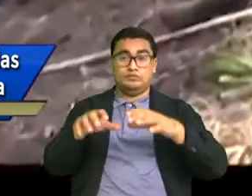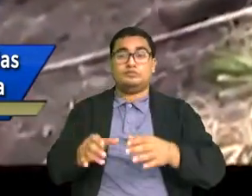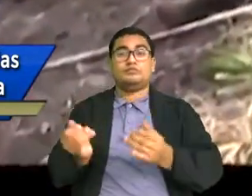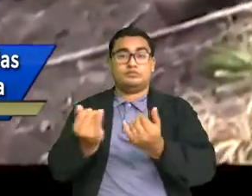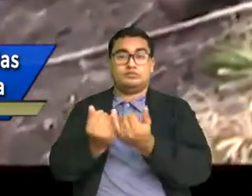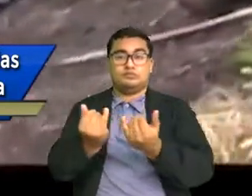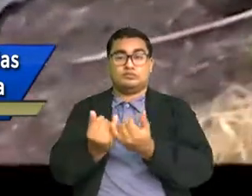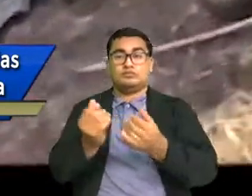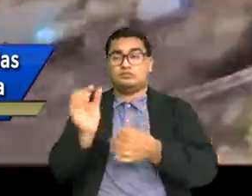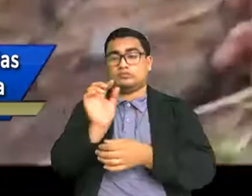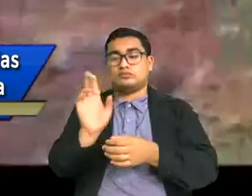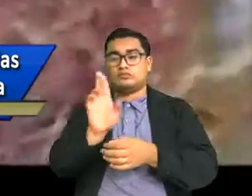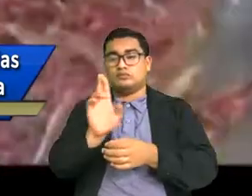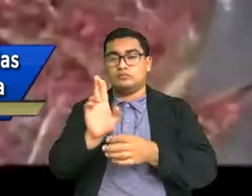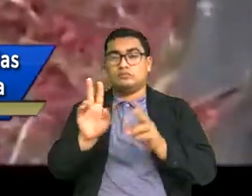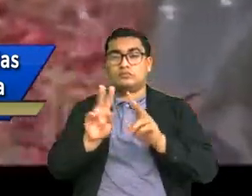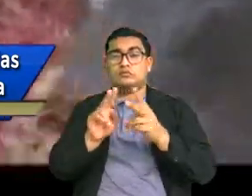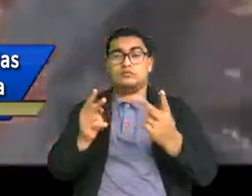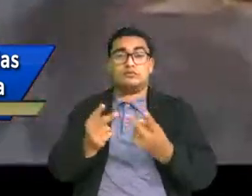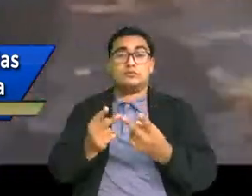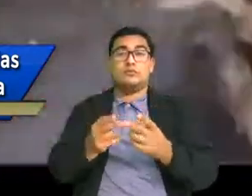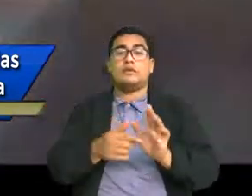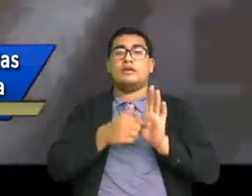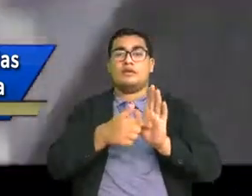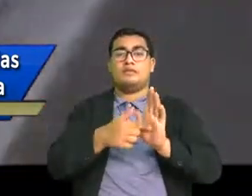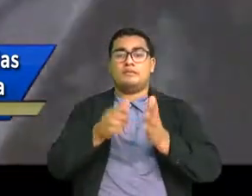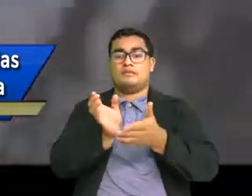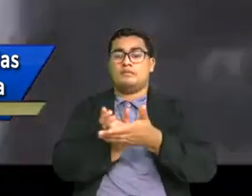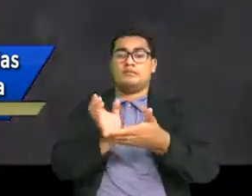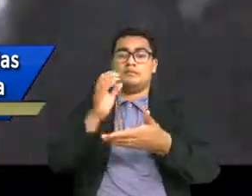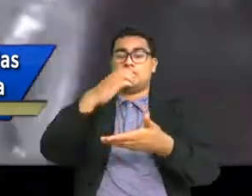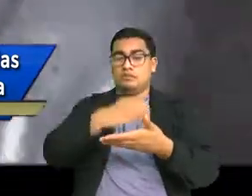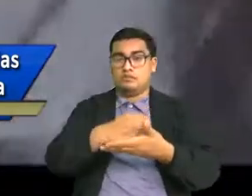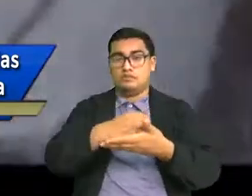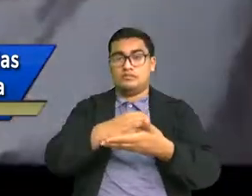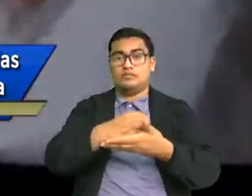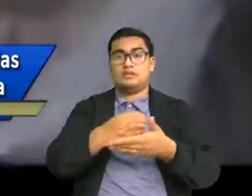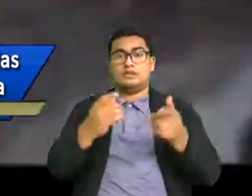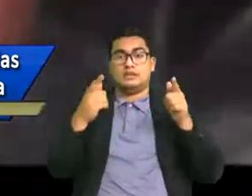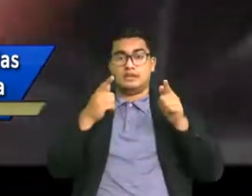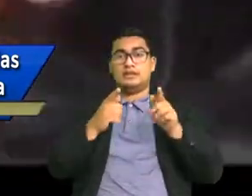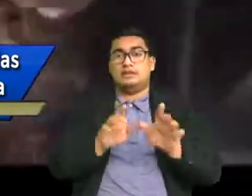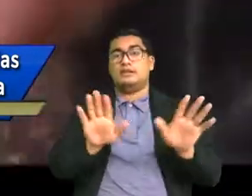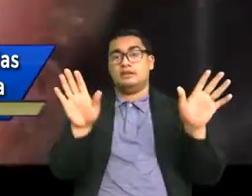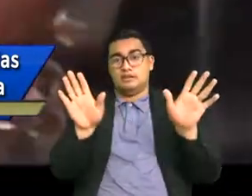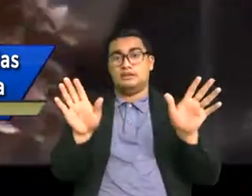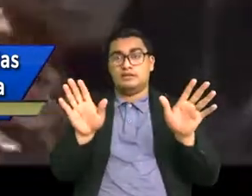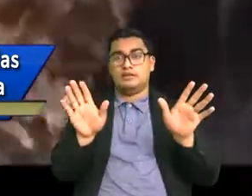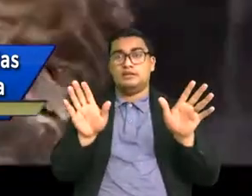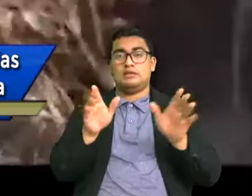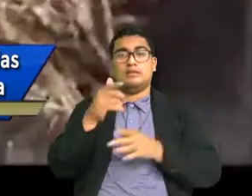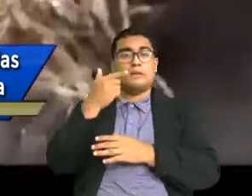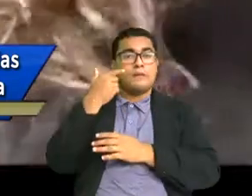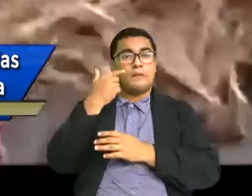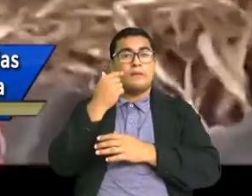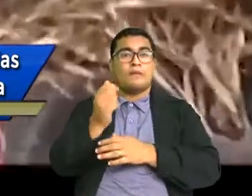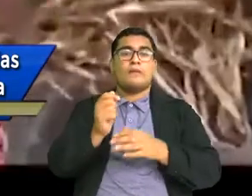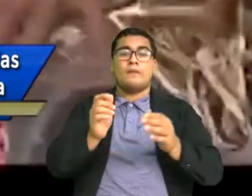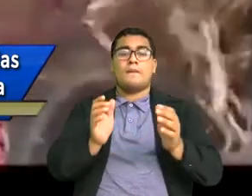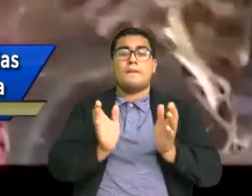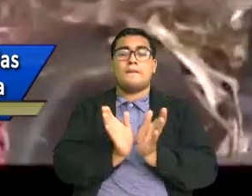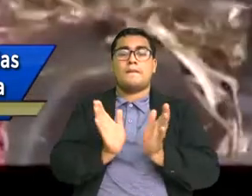aunque en el caso del crucero crítico ante p tenemos bueno ustedes conocen ahí tenemos piña